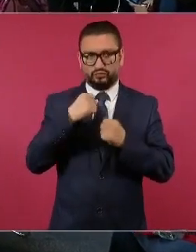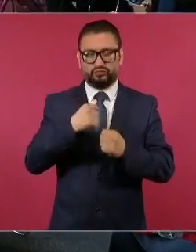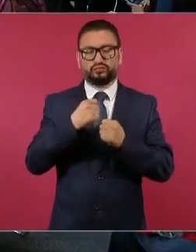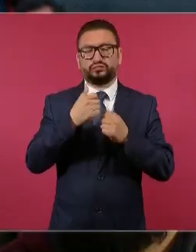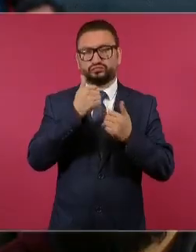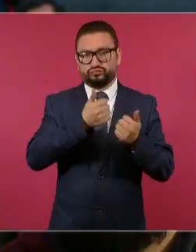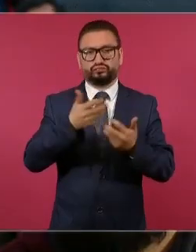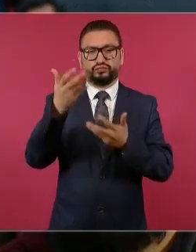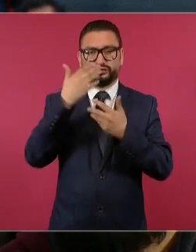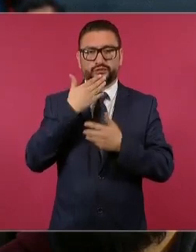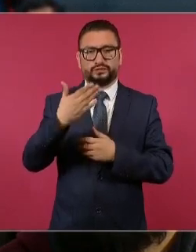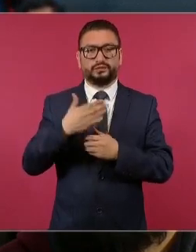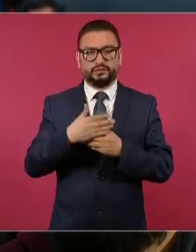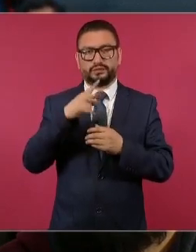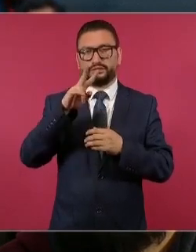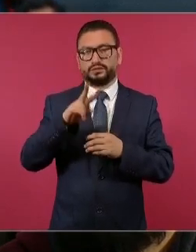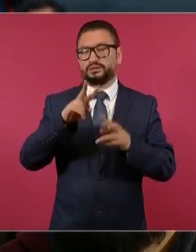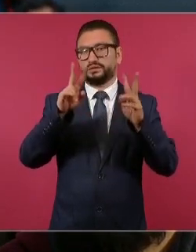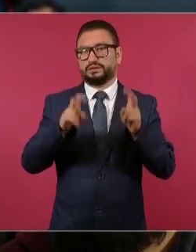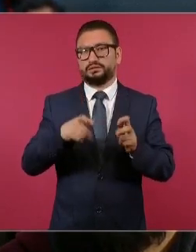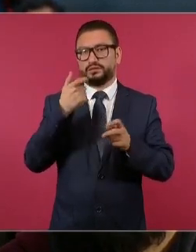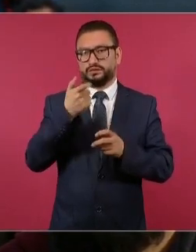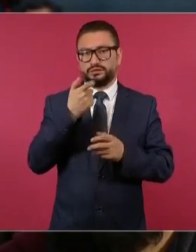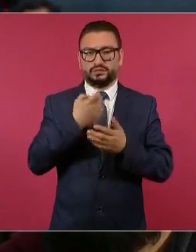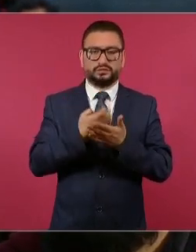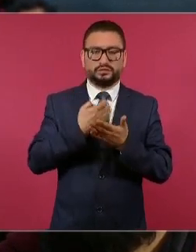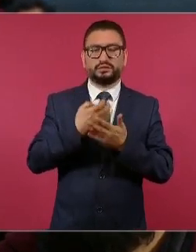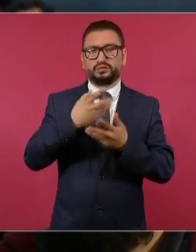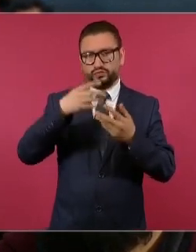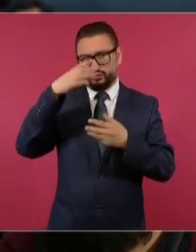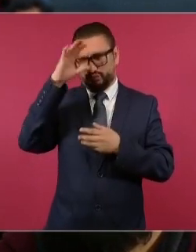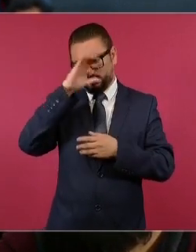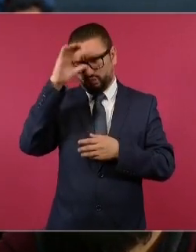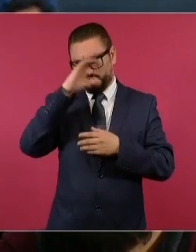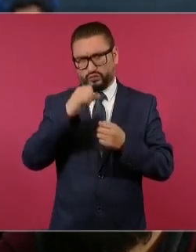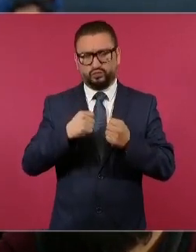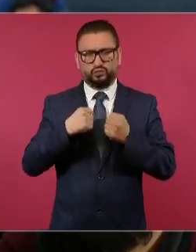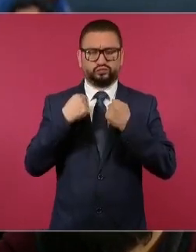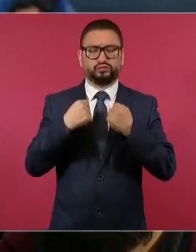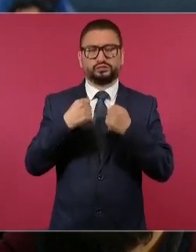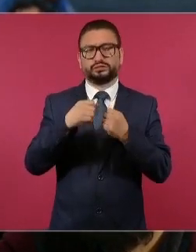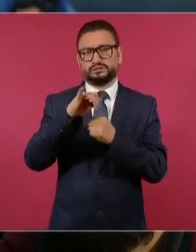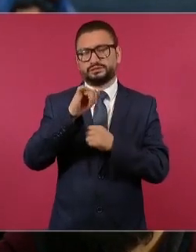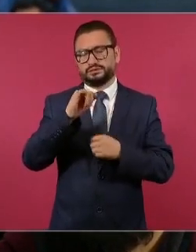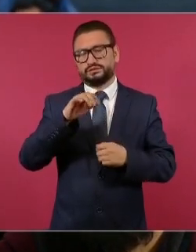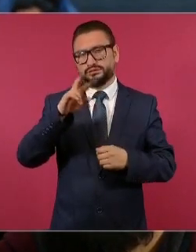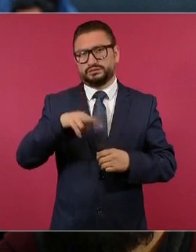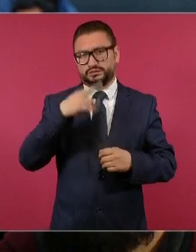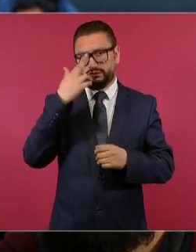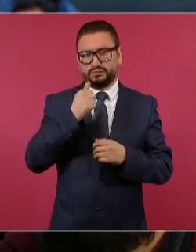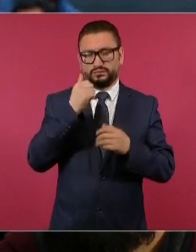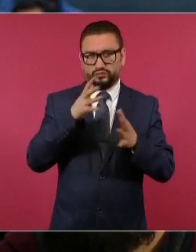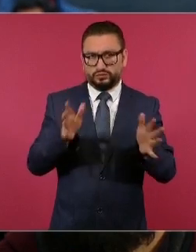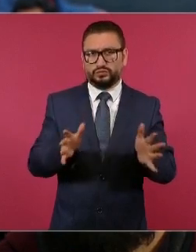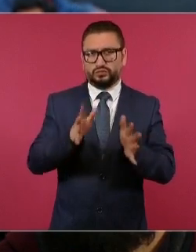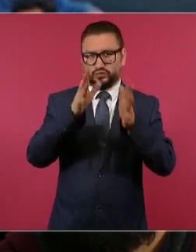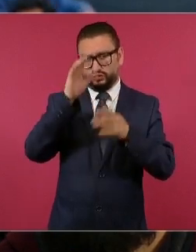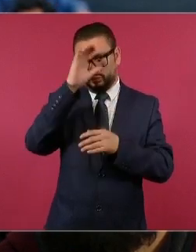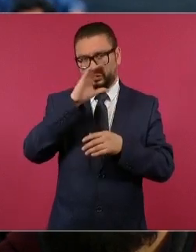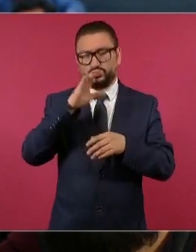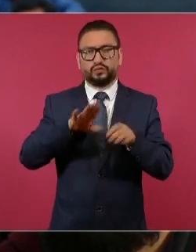emergente del momento en materia económica. Usted habla de la potencia cultural que somos. A mí me gusta ver también el impulso que tiene